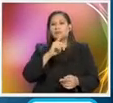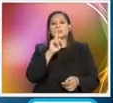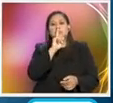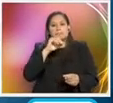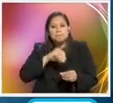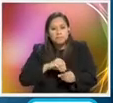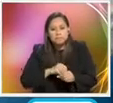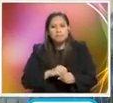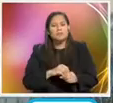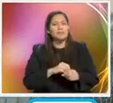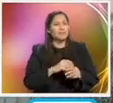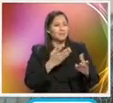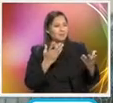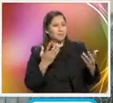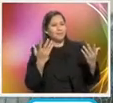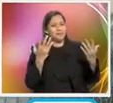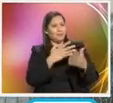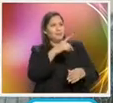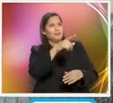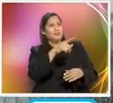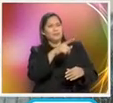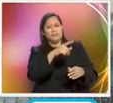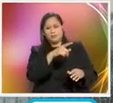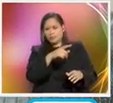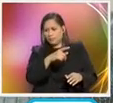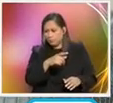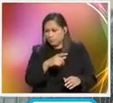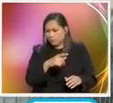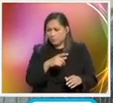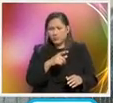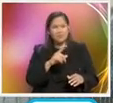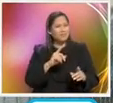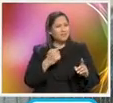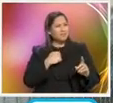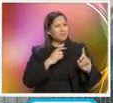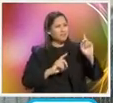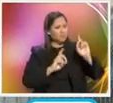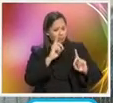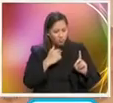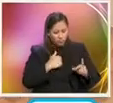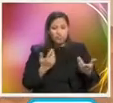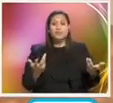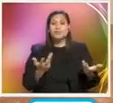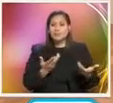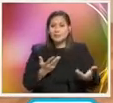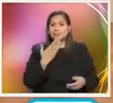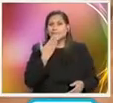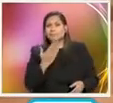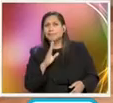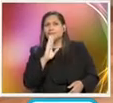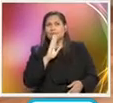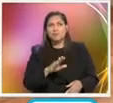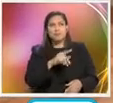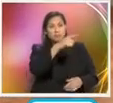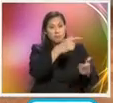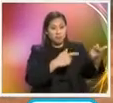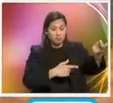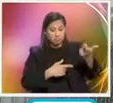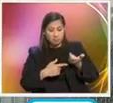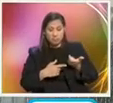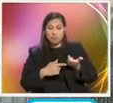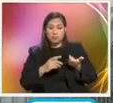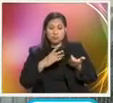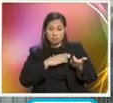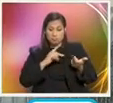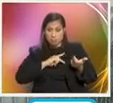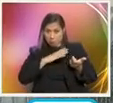que te sacude y que te hace cuestionarte, ¿tú qué harías? ¿Aceptarías dinero a